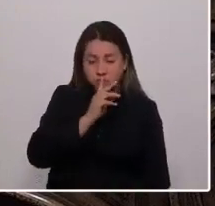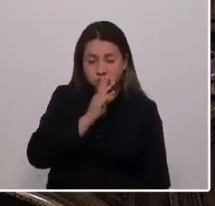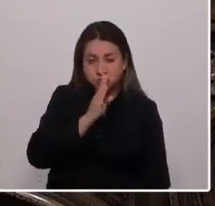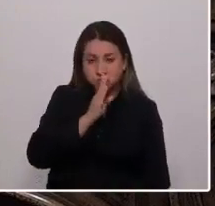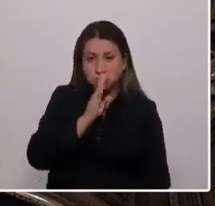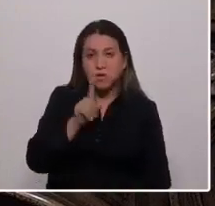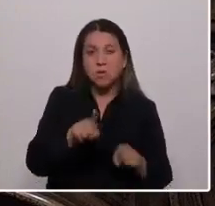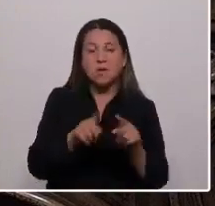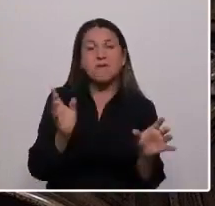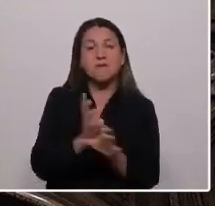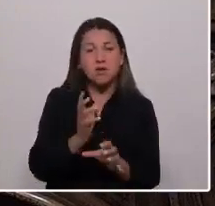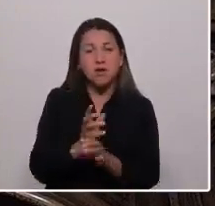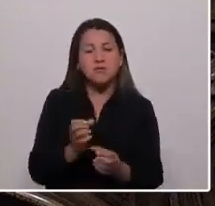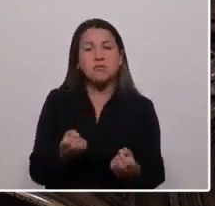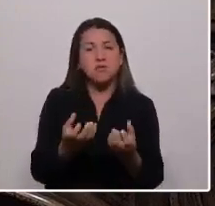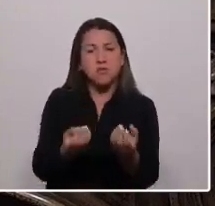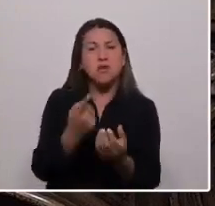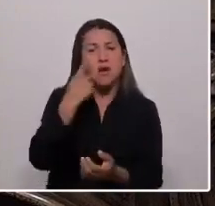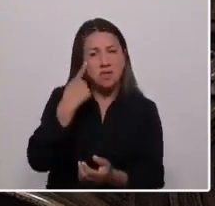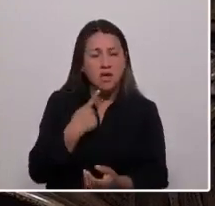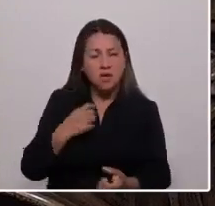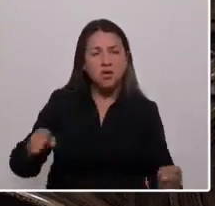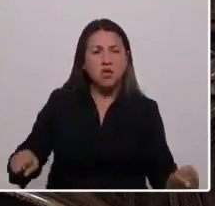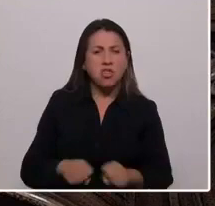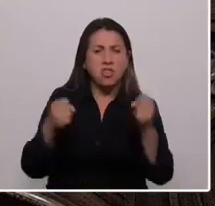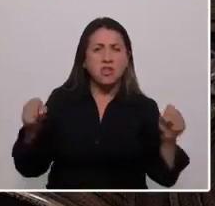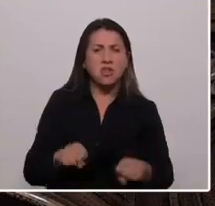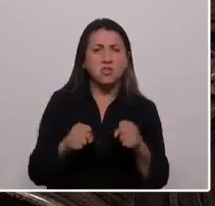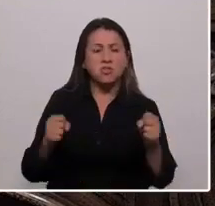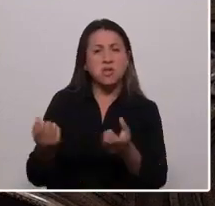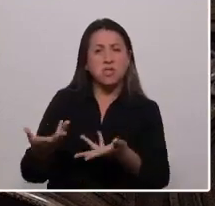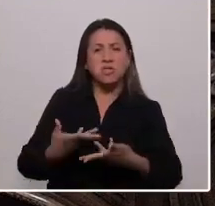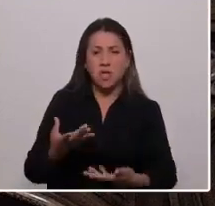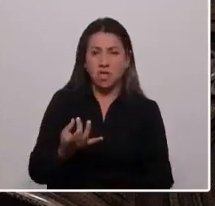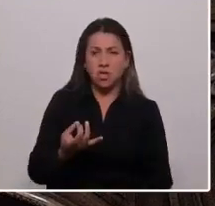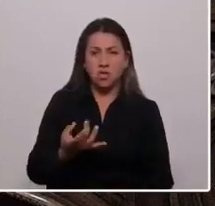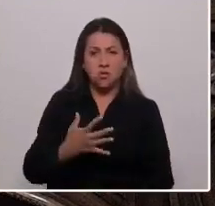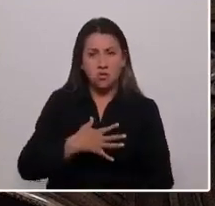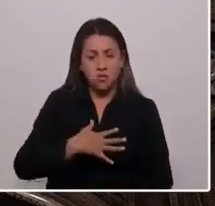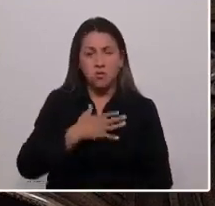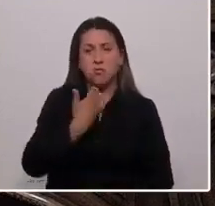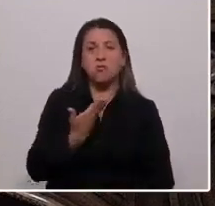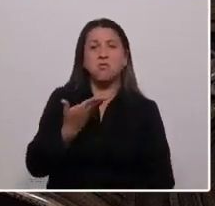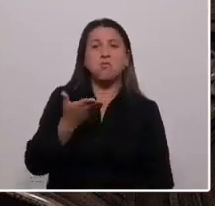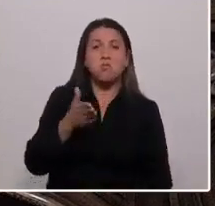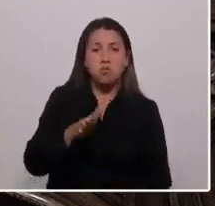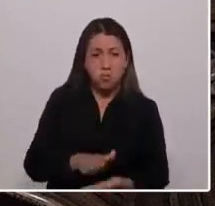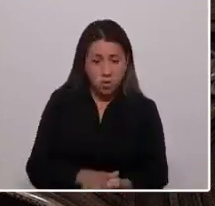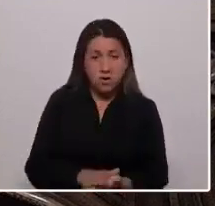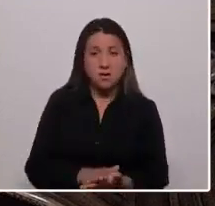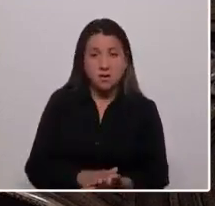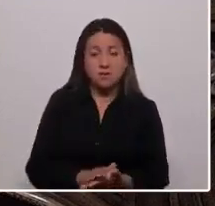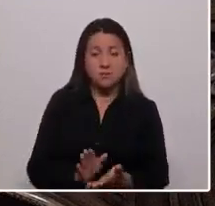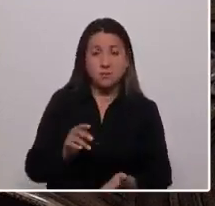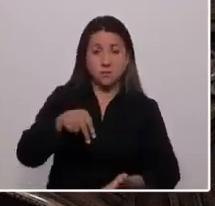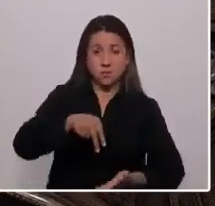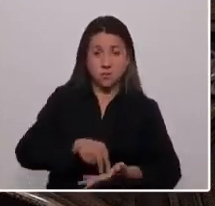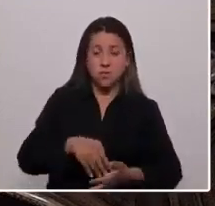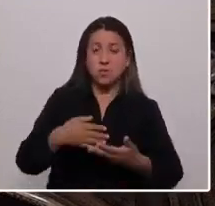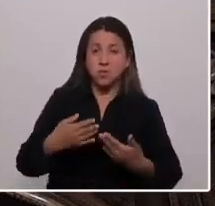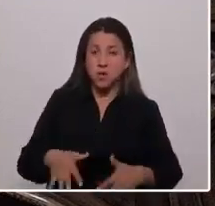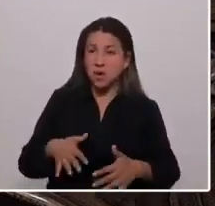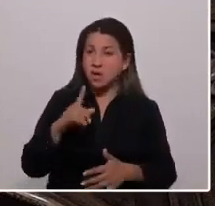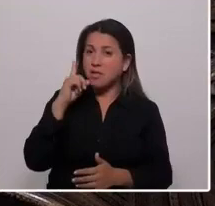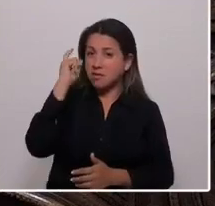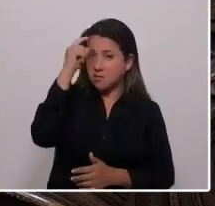hace daño, destruye, trae dolor y muerte. Sobreponernos costará trabajo, ya lo decía la poetisa,